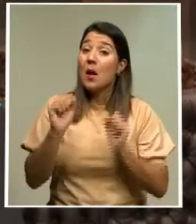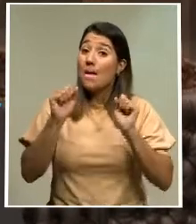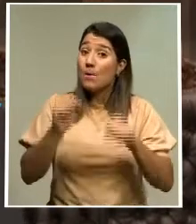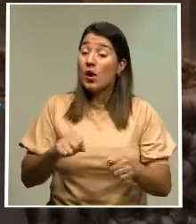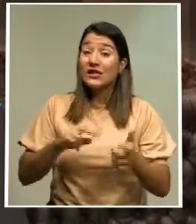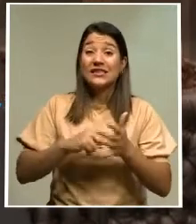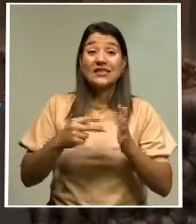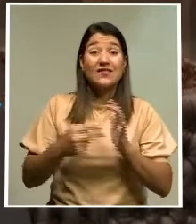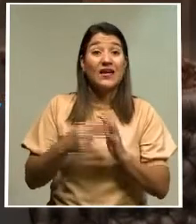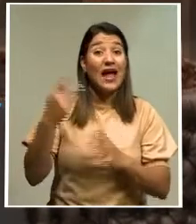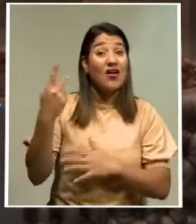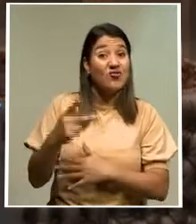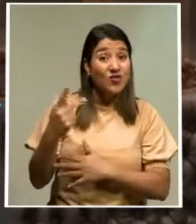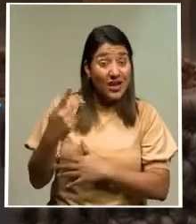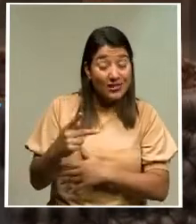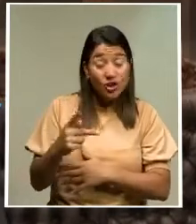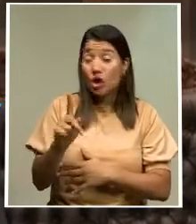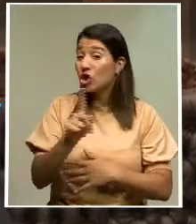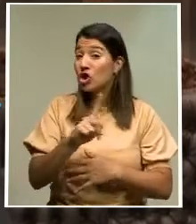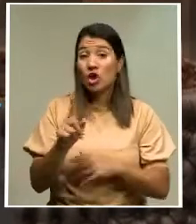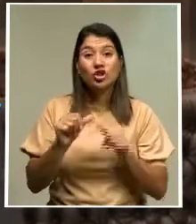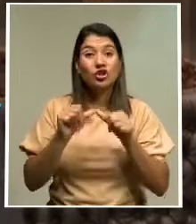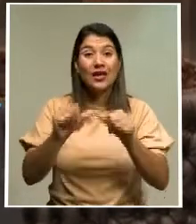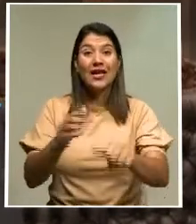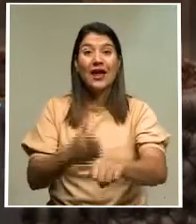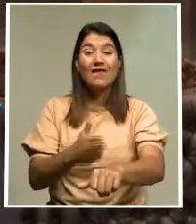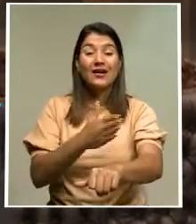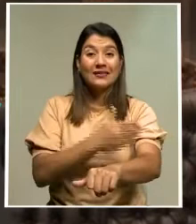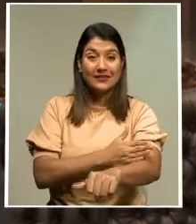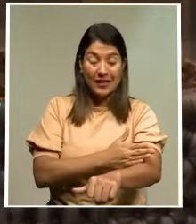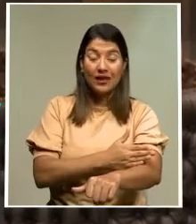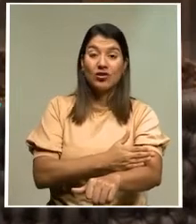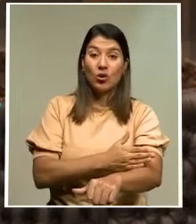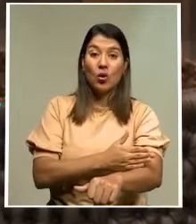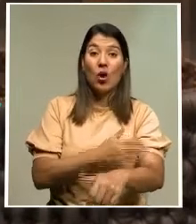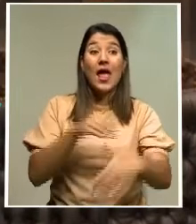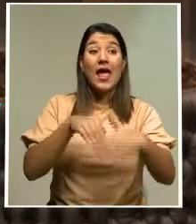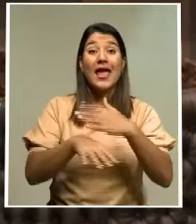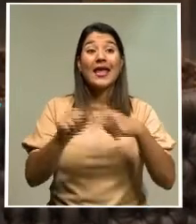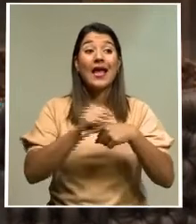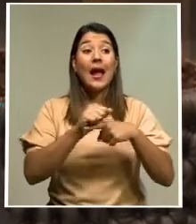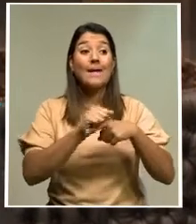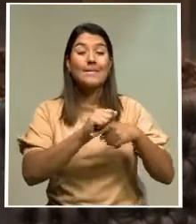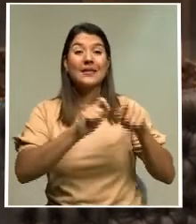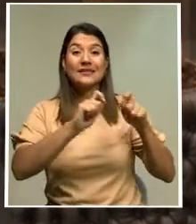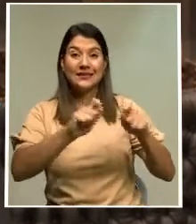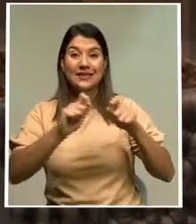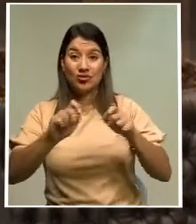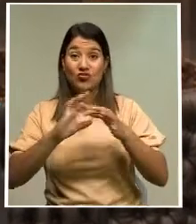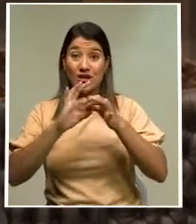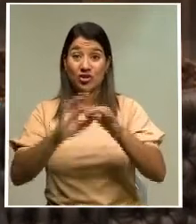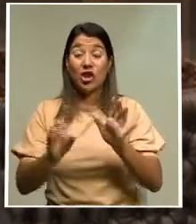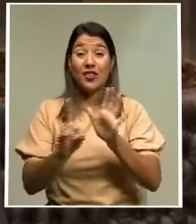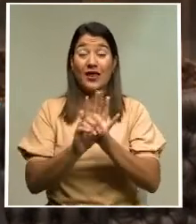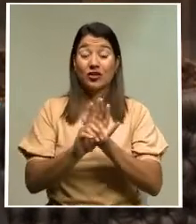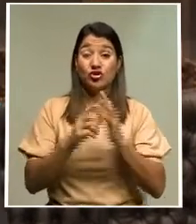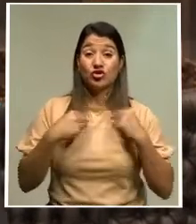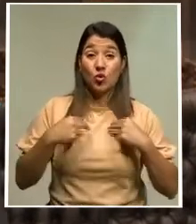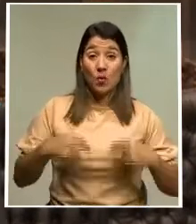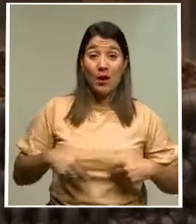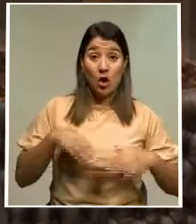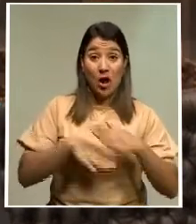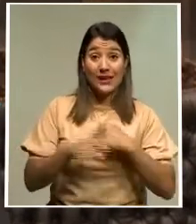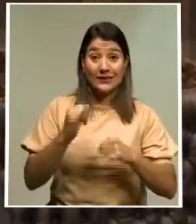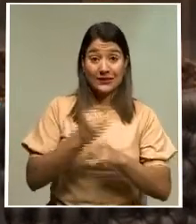de no poder seguir avanzando en capacitación en materia de derechos humanos en toda la institucionalidad pública. Eso es cierto.